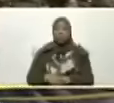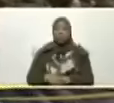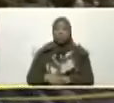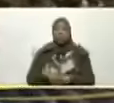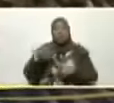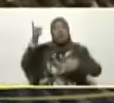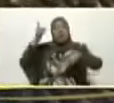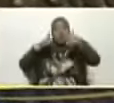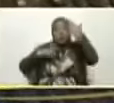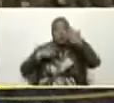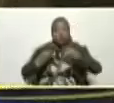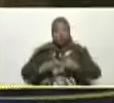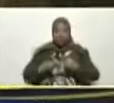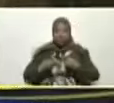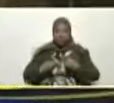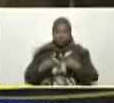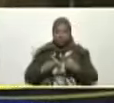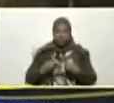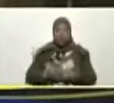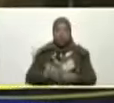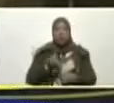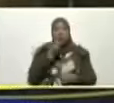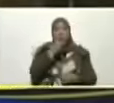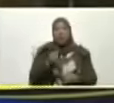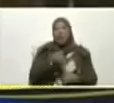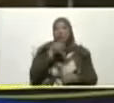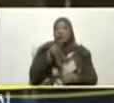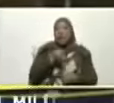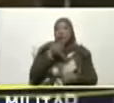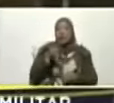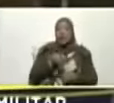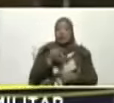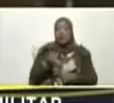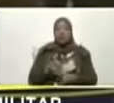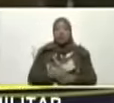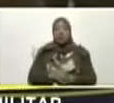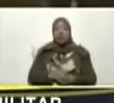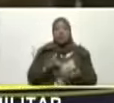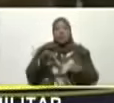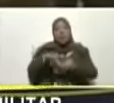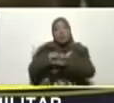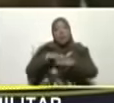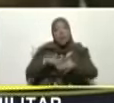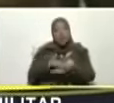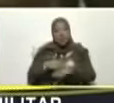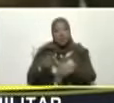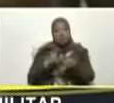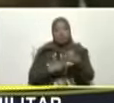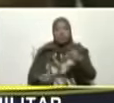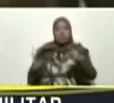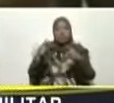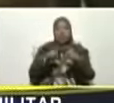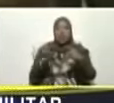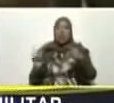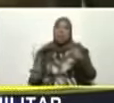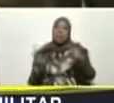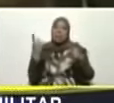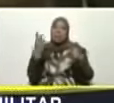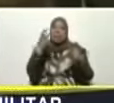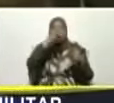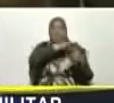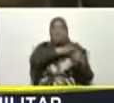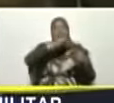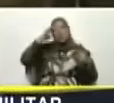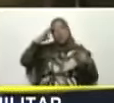Chávez vive. La patria sigue. Buenas tardes, mi comandante en jefe. Buenas tardes. Permiso para recibir el grado de primer teniente y